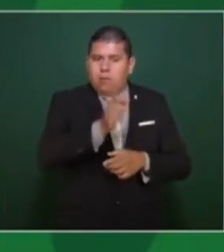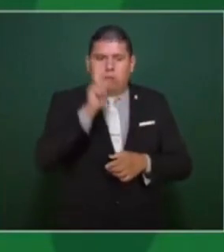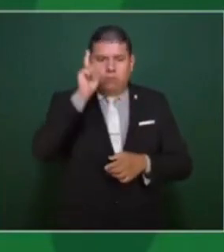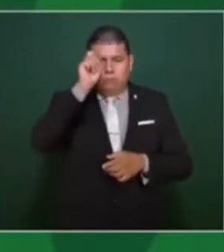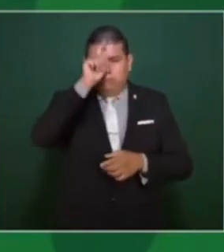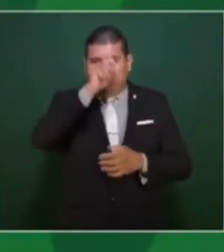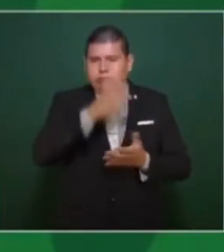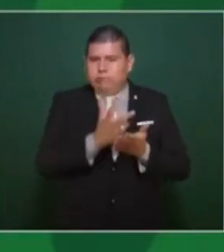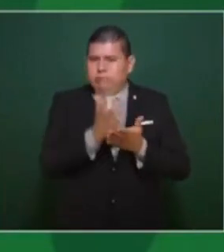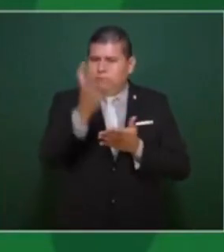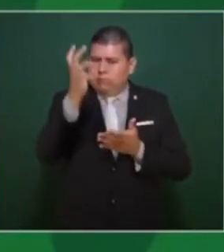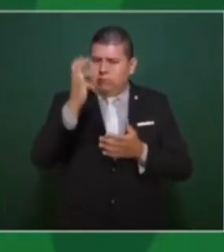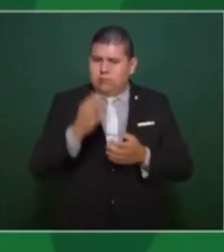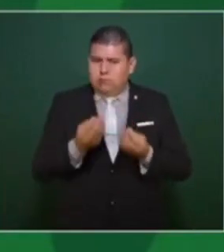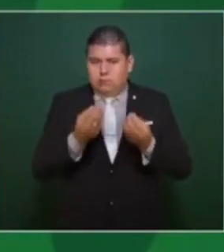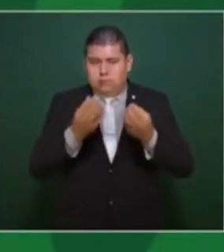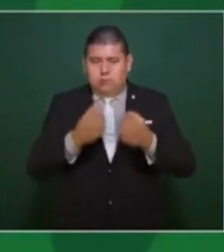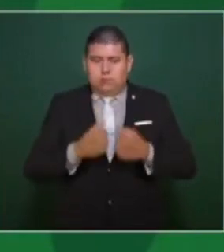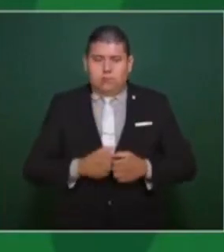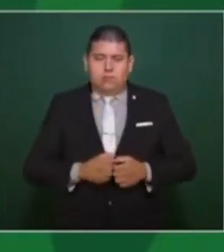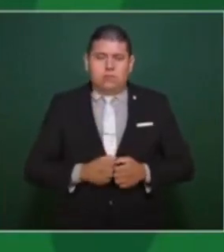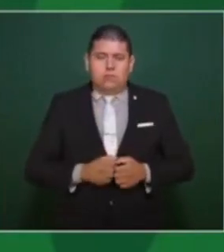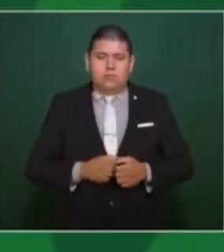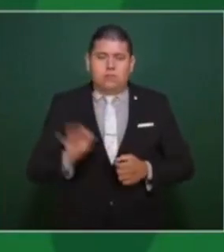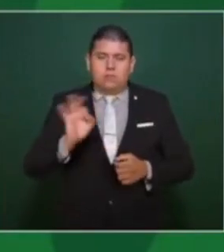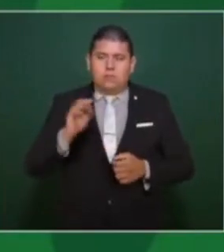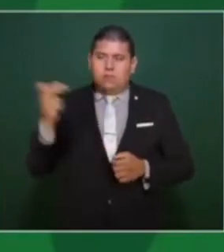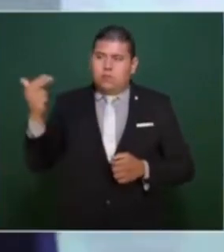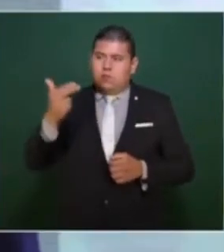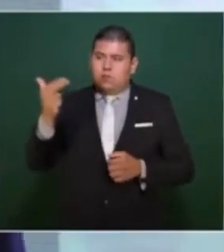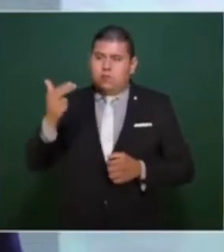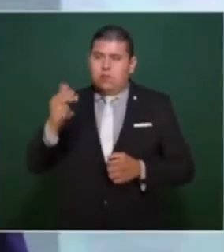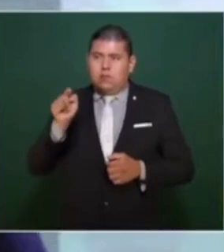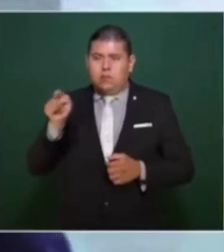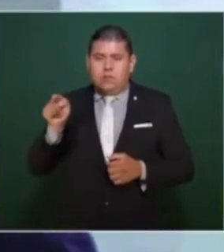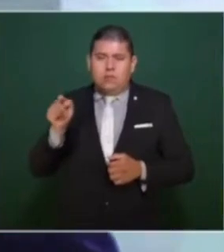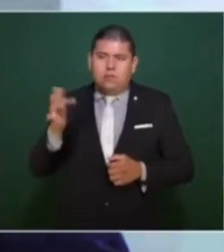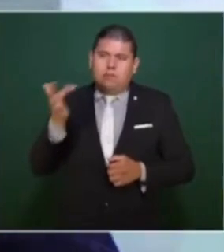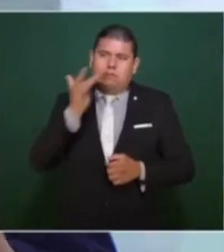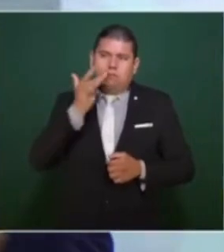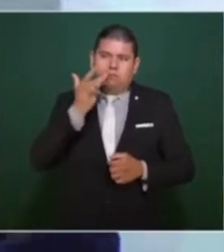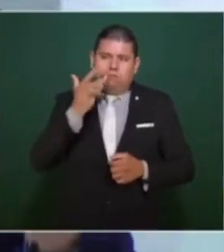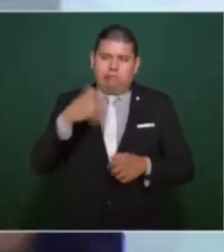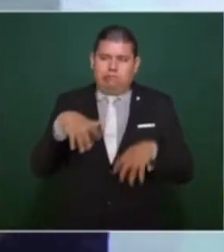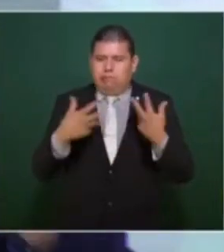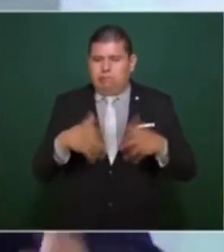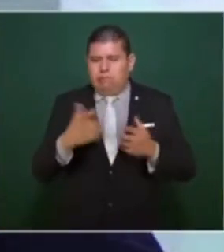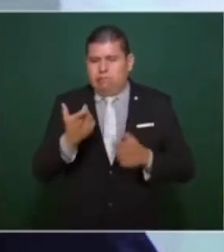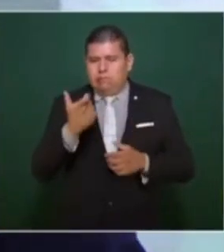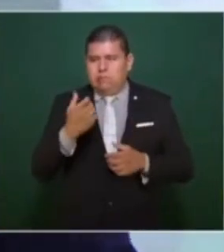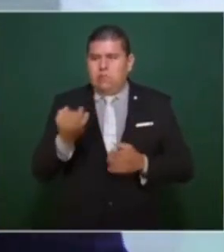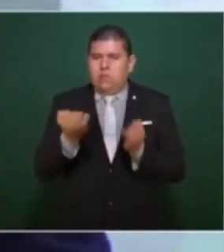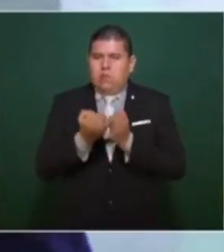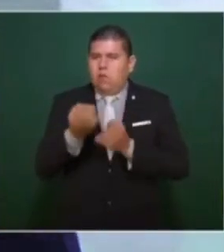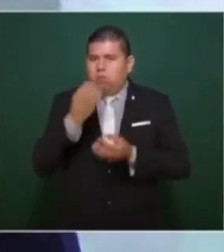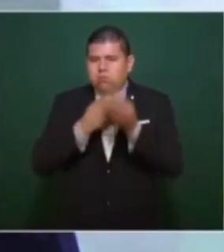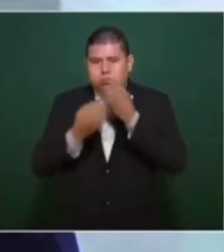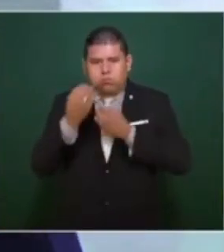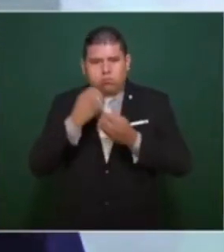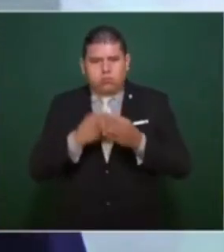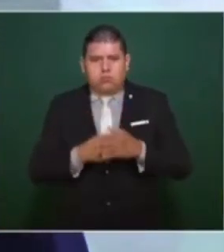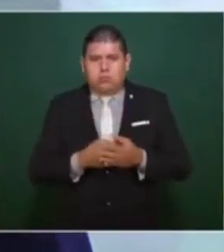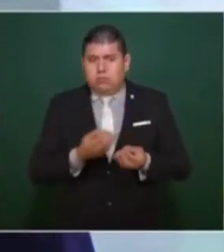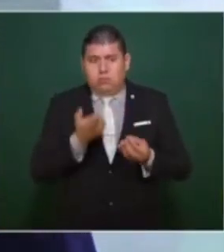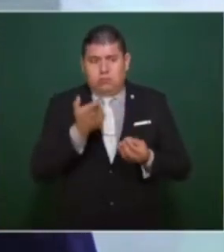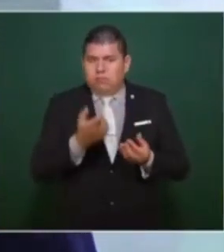lo que cuesta un hotel de lujo, ¿no? Y la comida